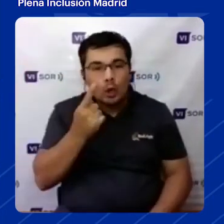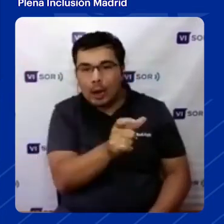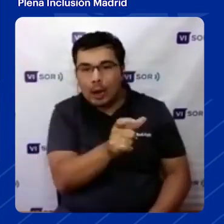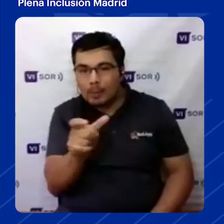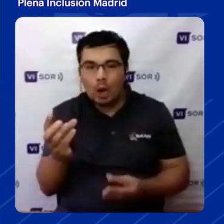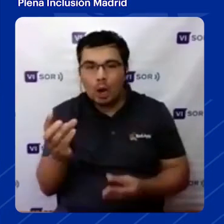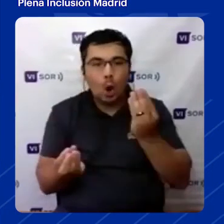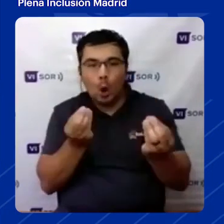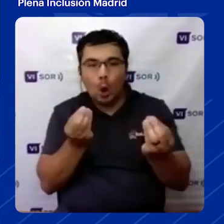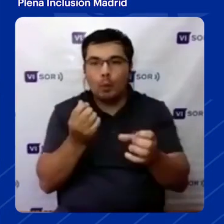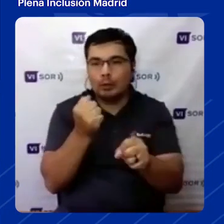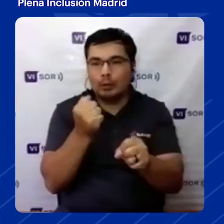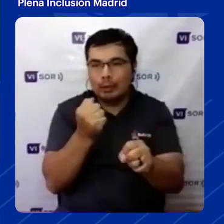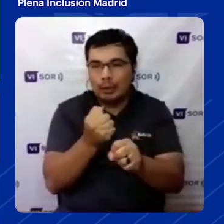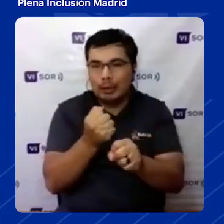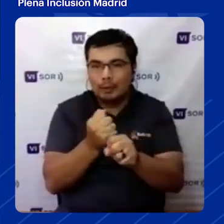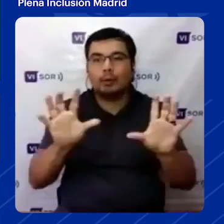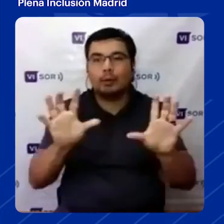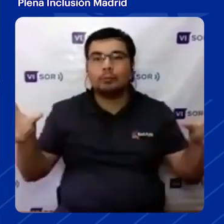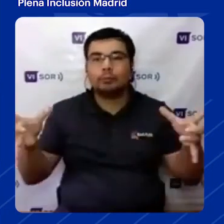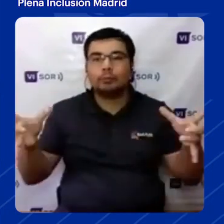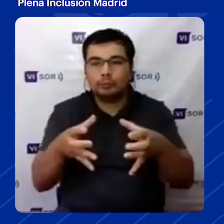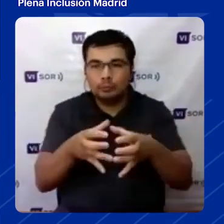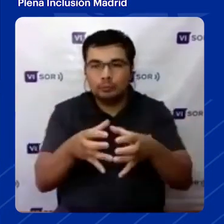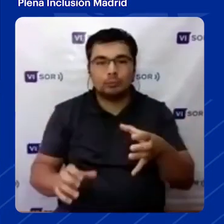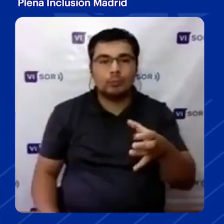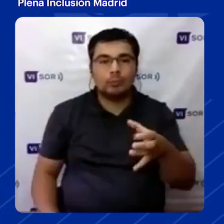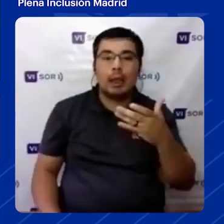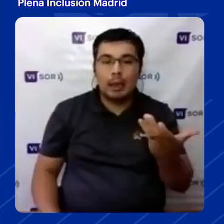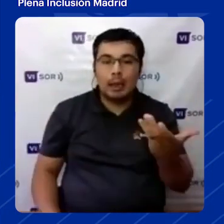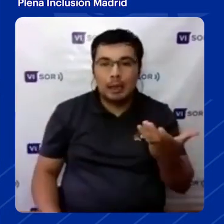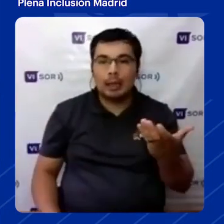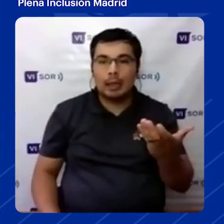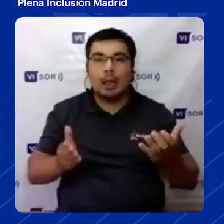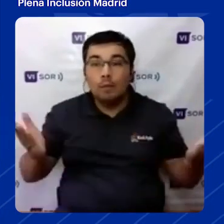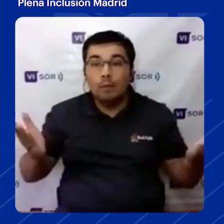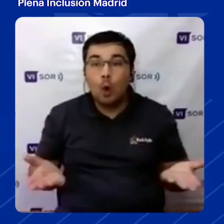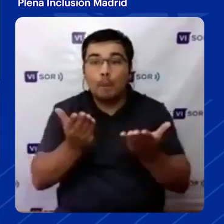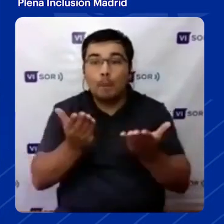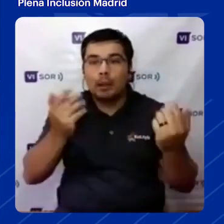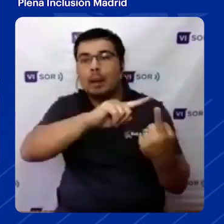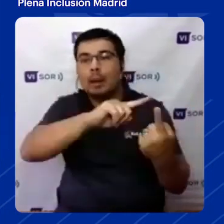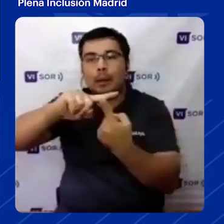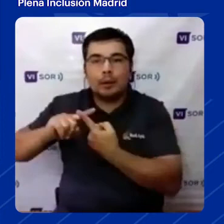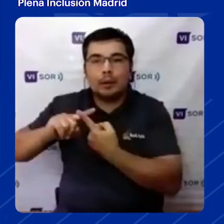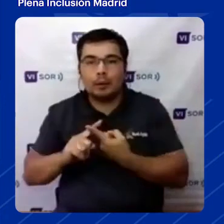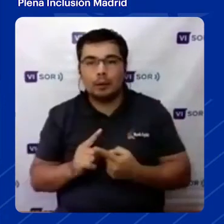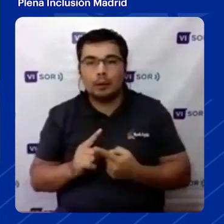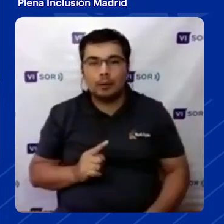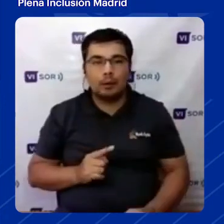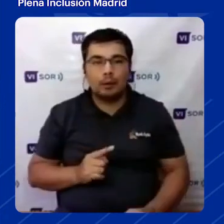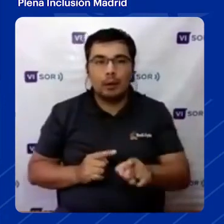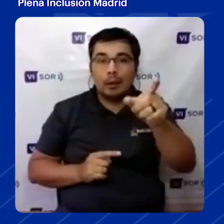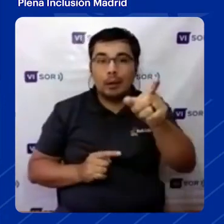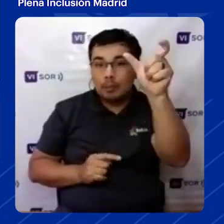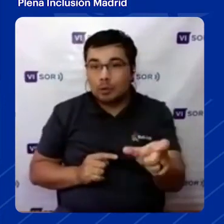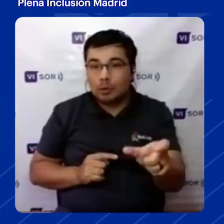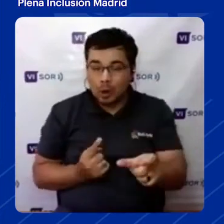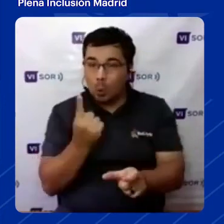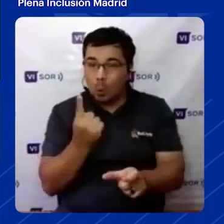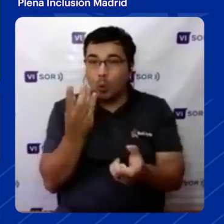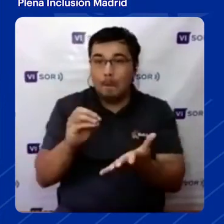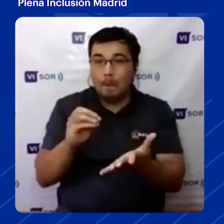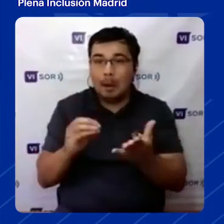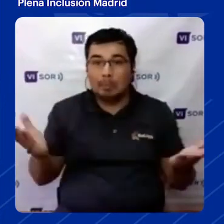y que fomenta la participación. No es uno más, sino que simplemente se encarga de animar a la participación, pero